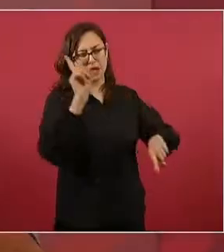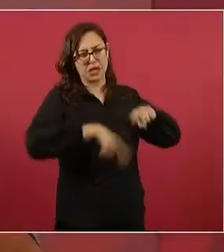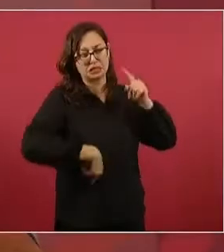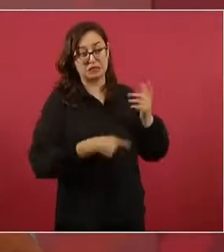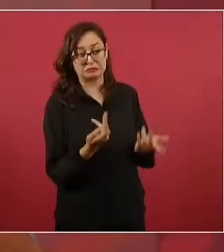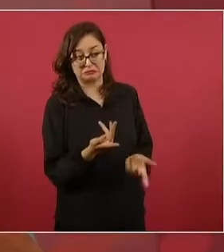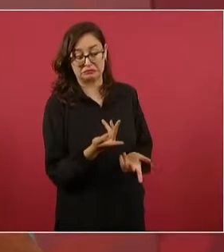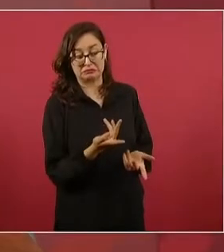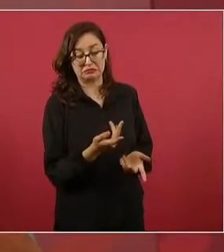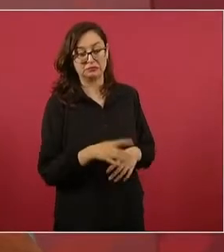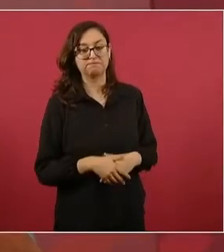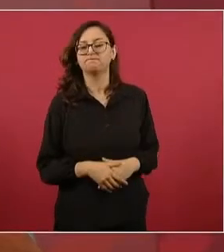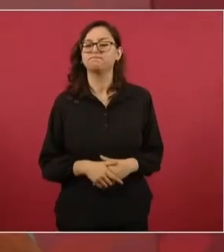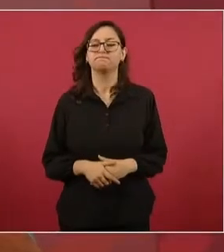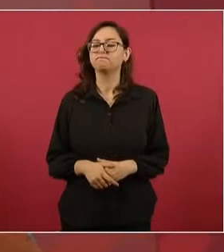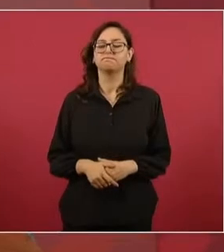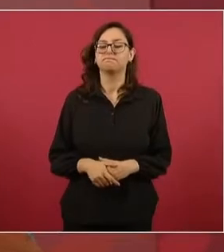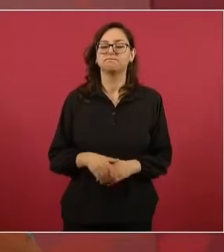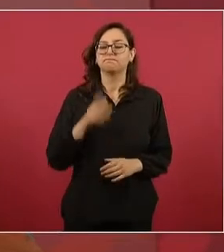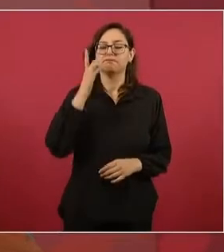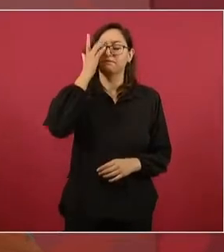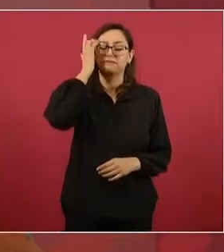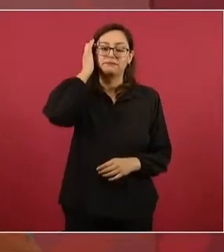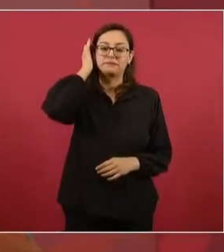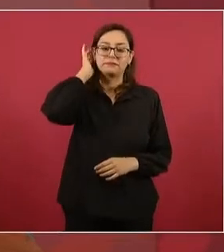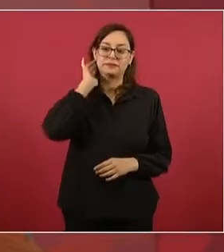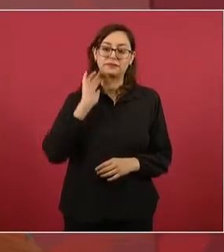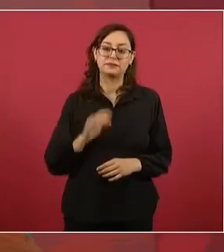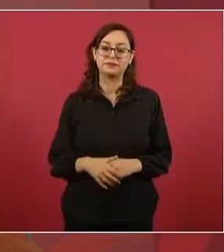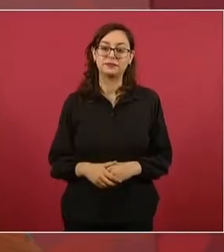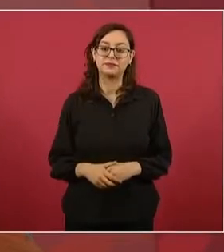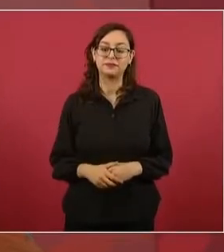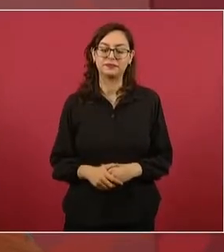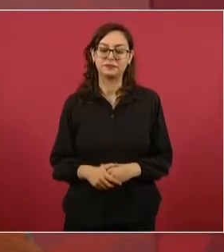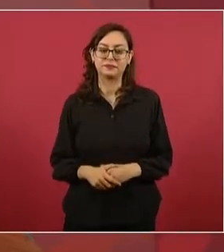No, lo que hay que hacer es